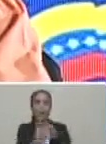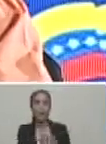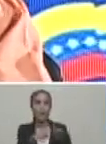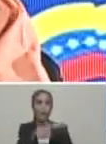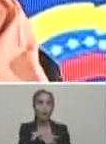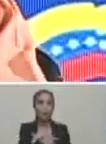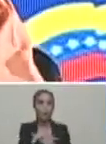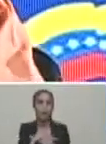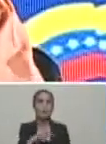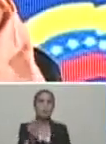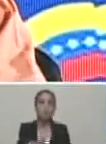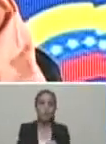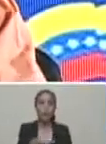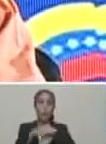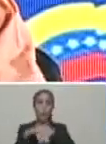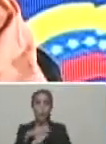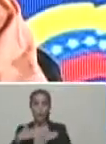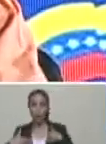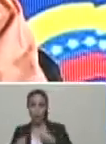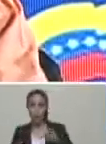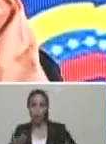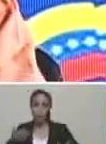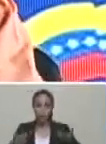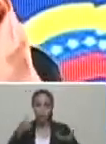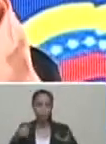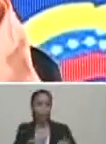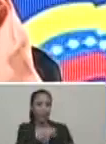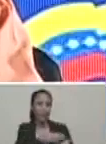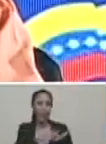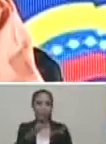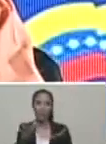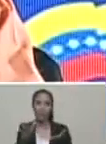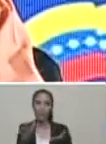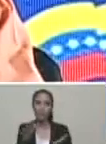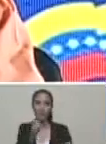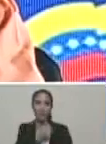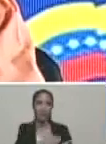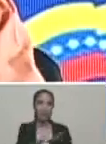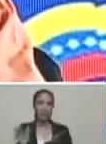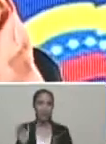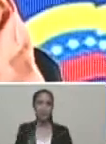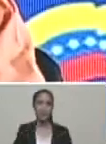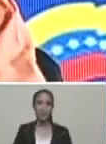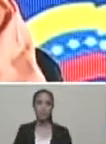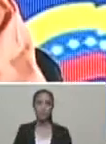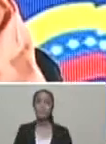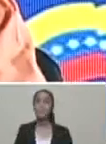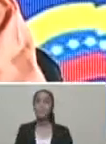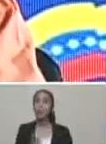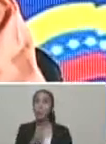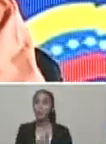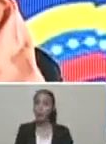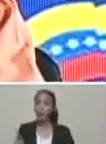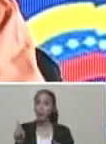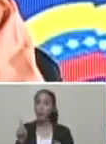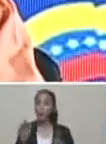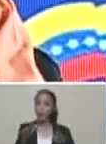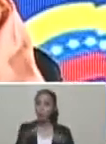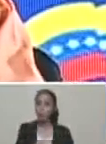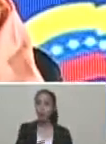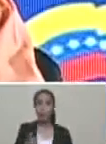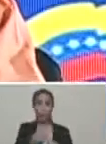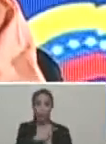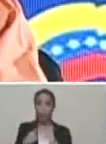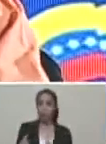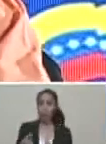Salud, Ministerio de Salud, ofrece servicios gratuitos a la población. Pero hay que recordar también que eso alguien lo